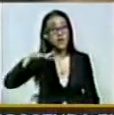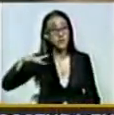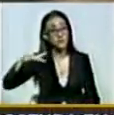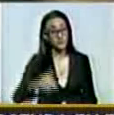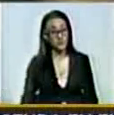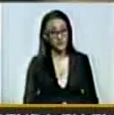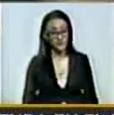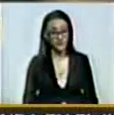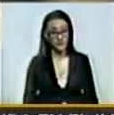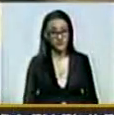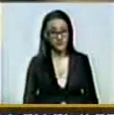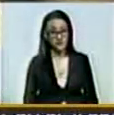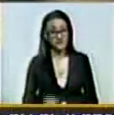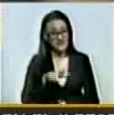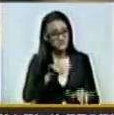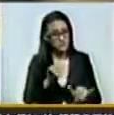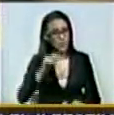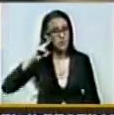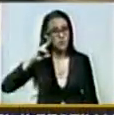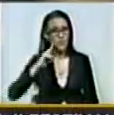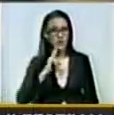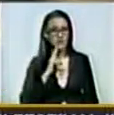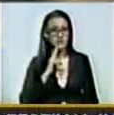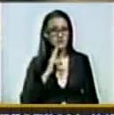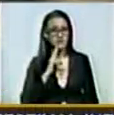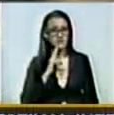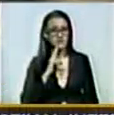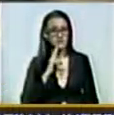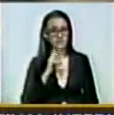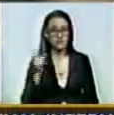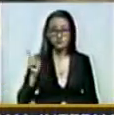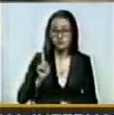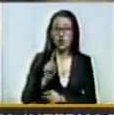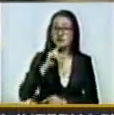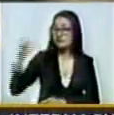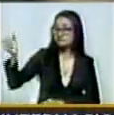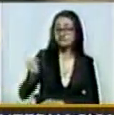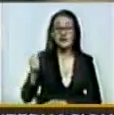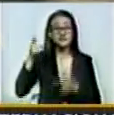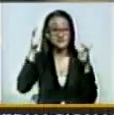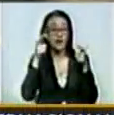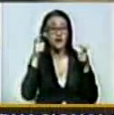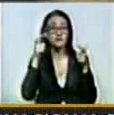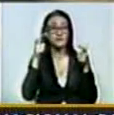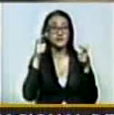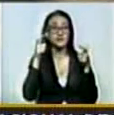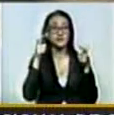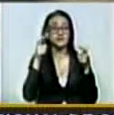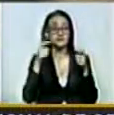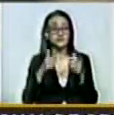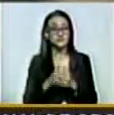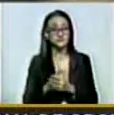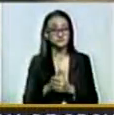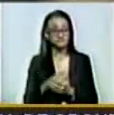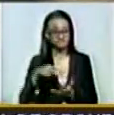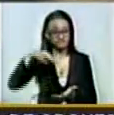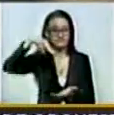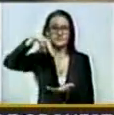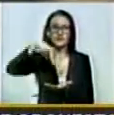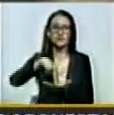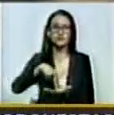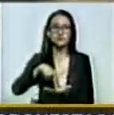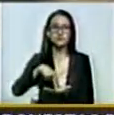Ese Bolívar, traído al presente por Chávez, se pone de pie y